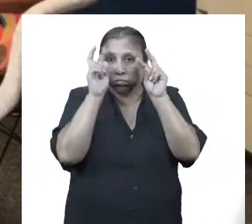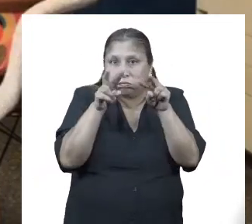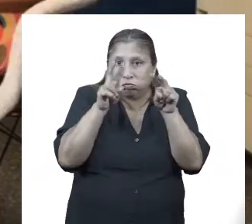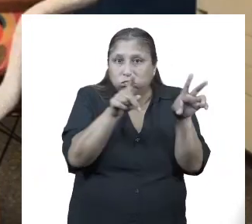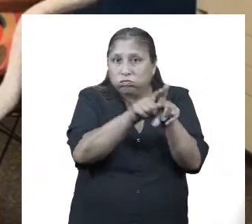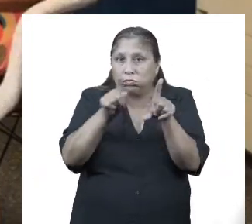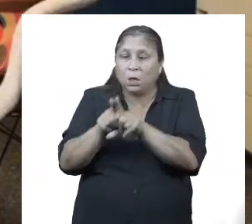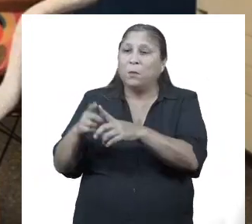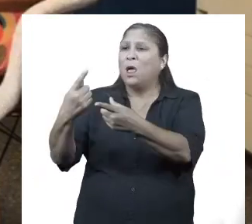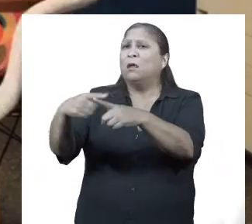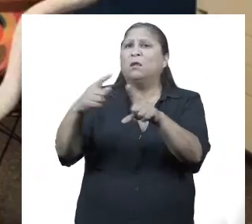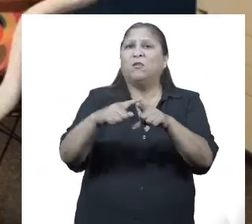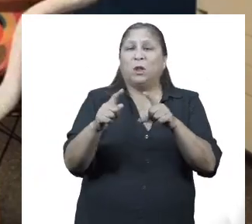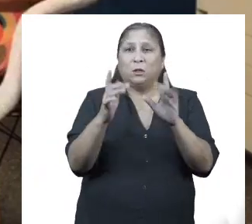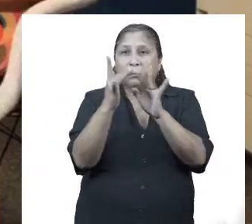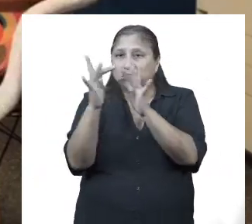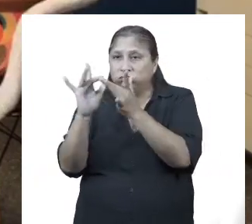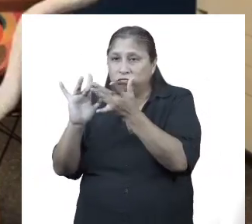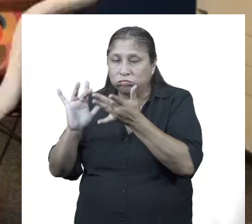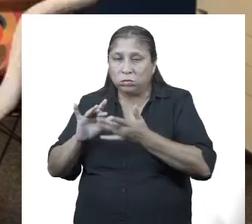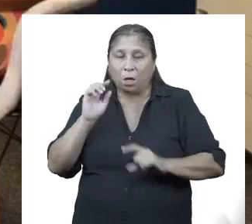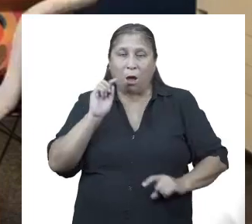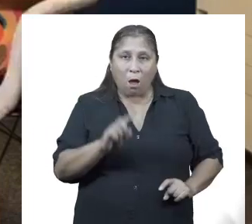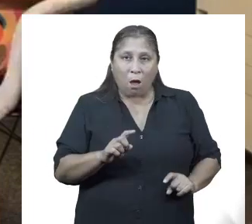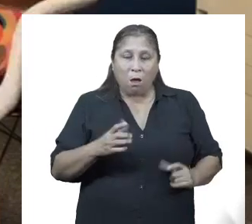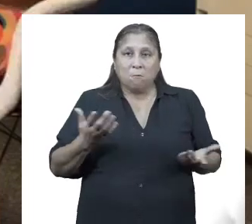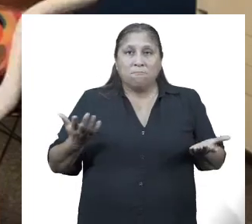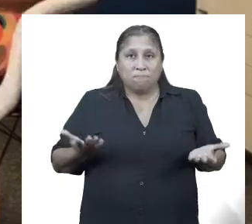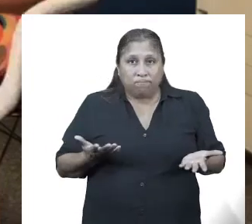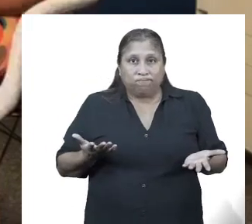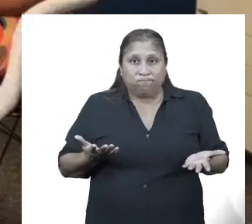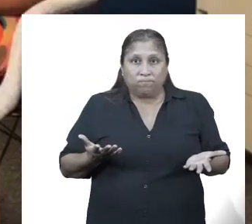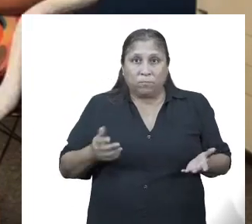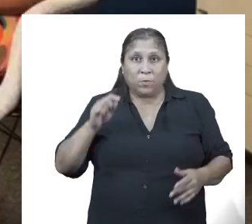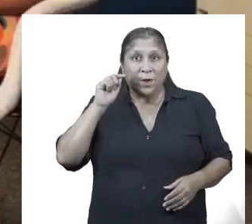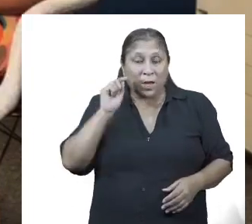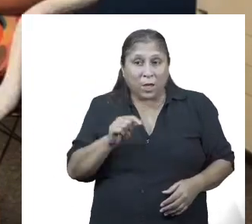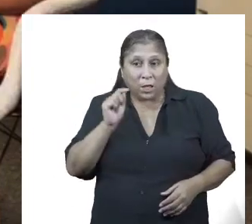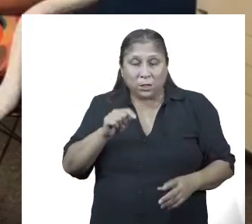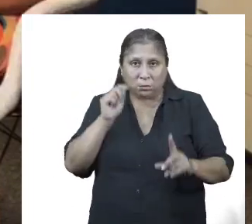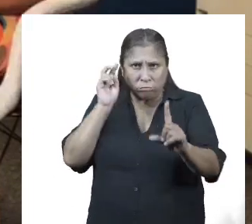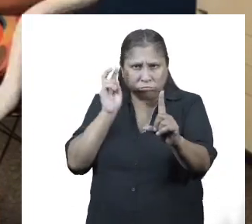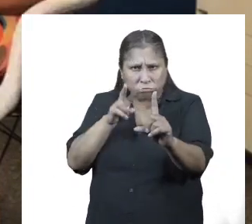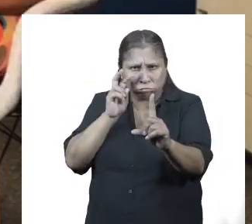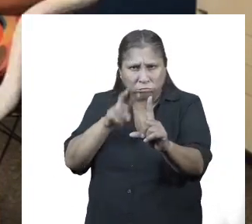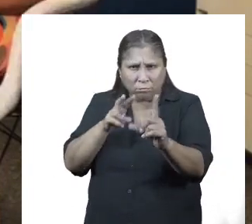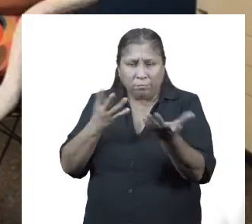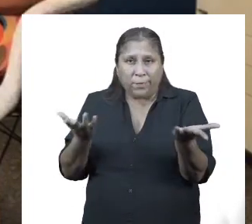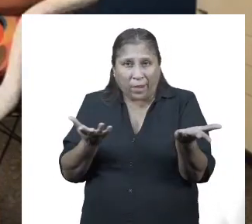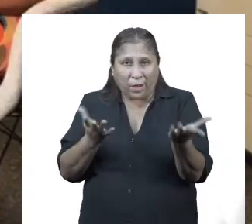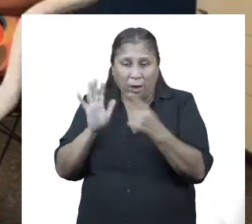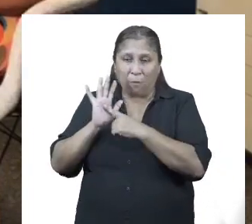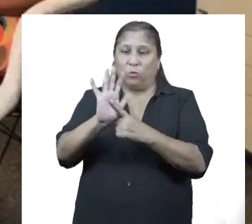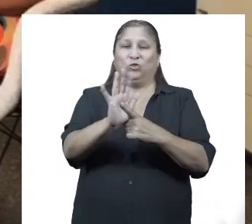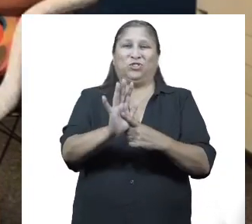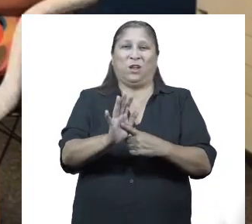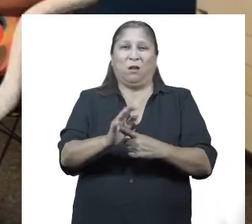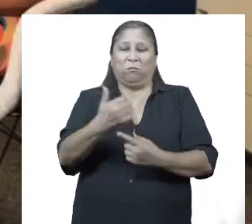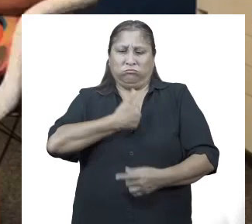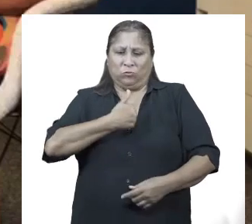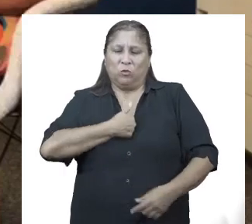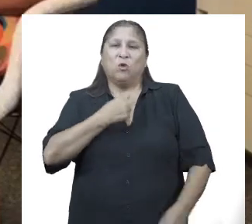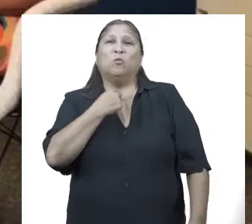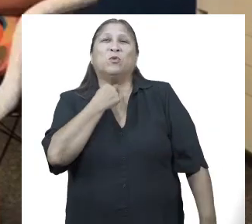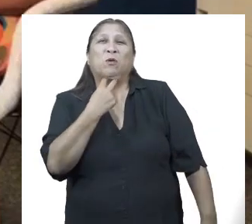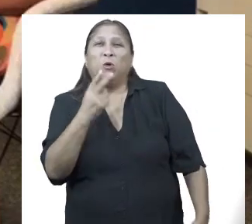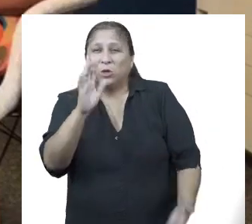visibilizarse también a través de distintos medios, ¿no? Entonces, esta visibilización, ¿no?, el visibilizar su voz, el que